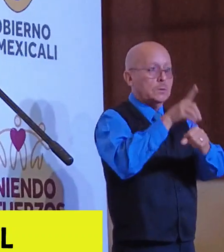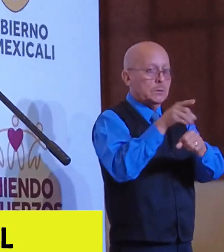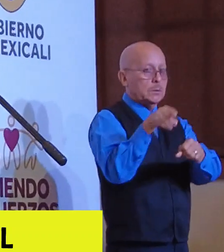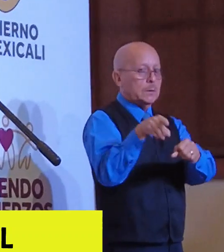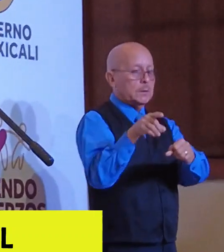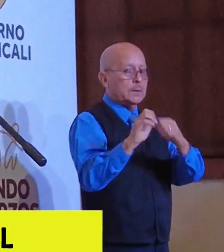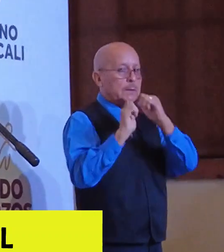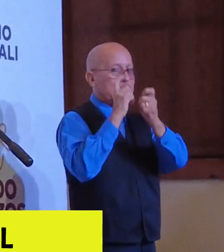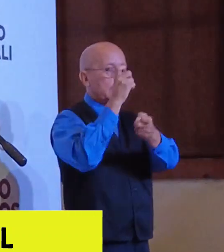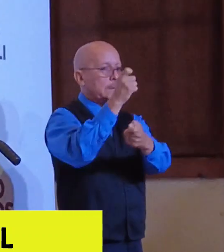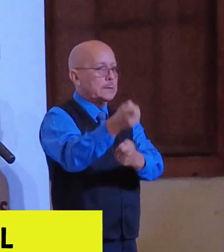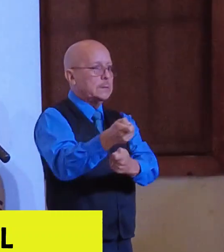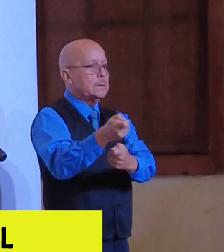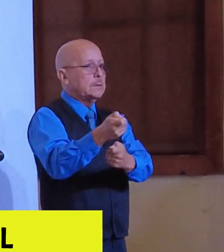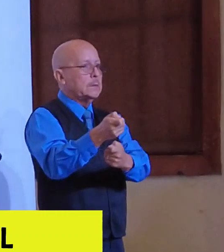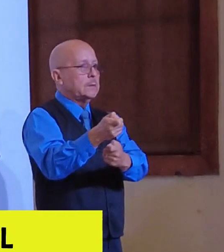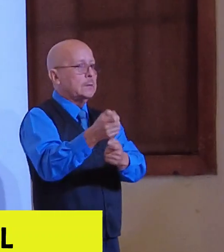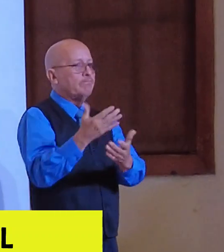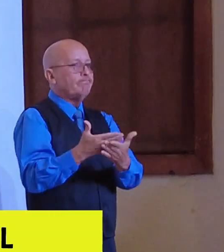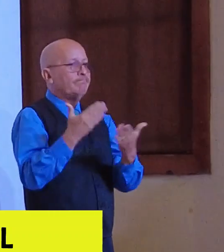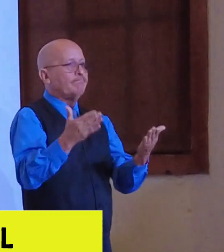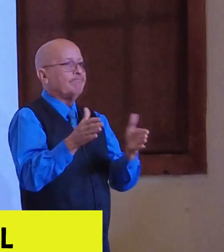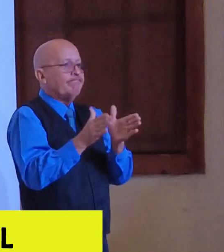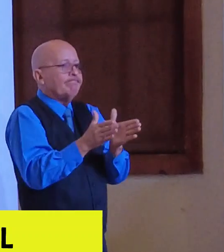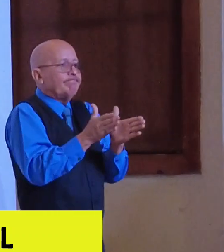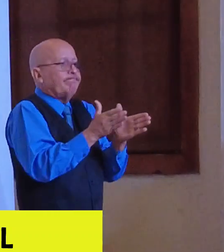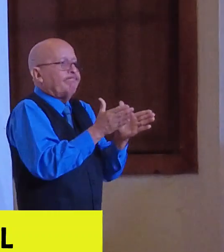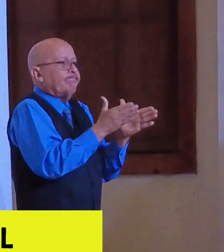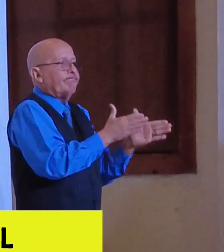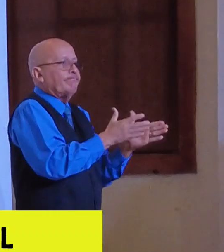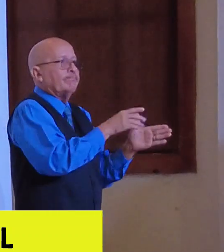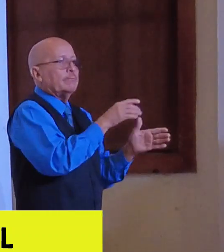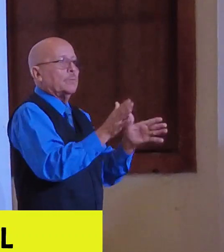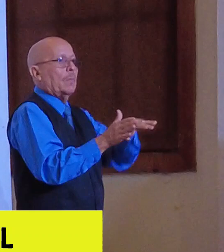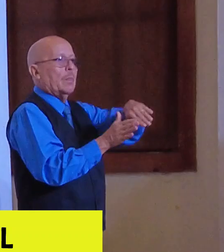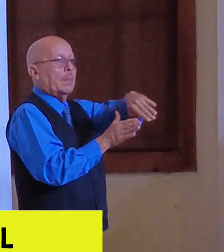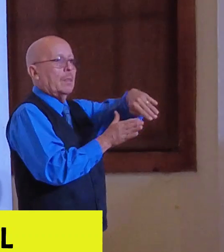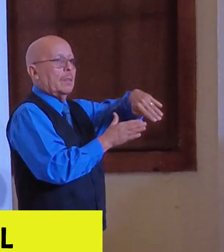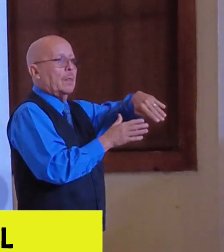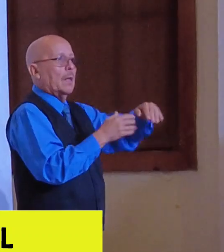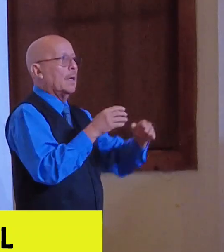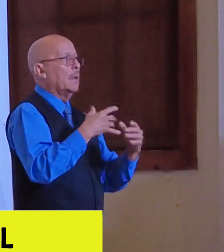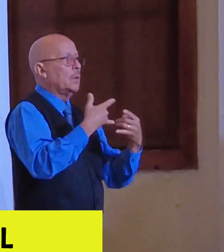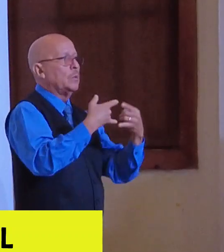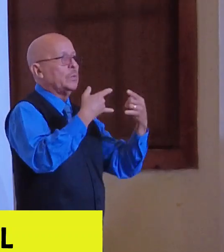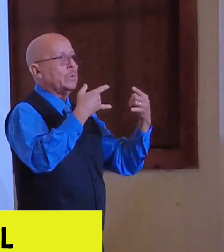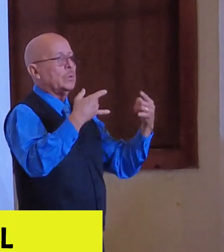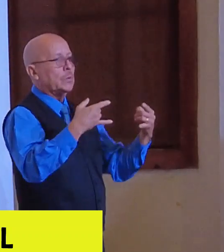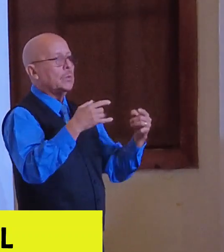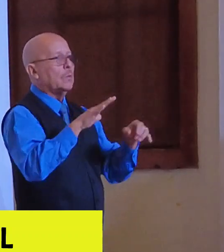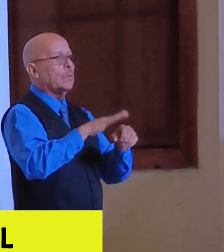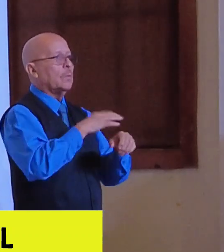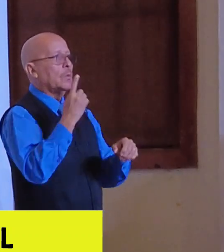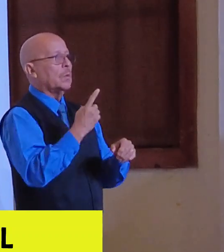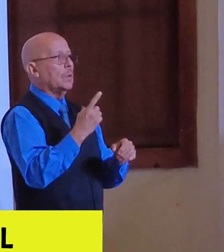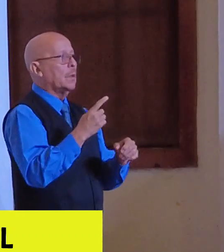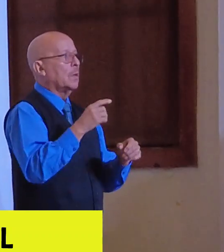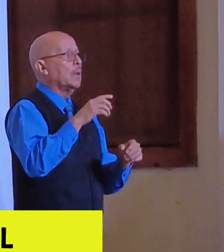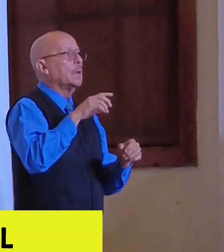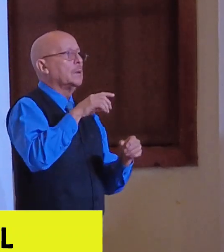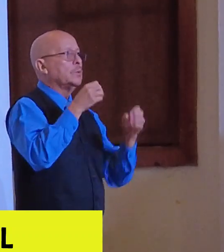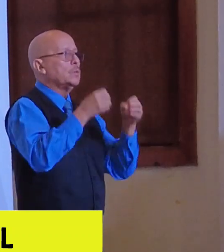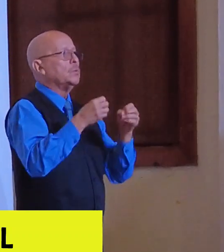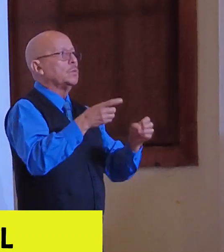Precisamente la destitución de la cadena de mando, que históricamente no había ocurrido jamás en la Dirección de Seguridad